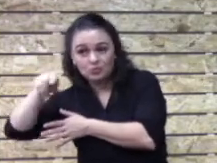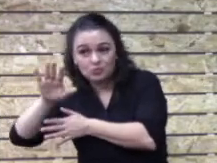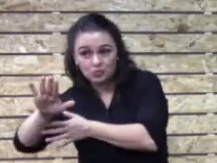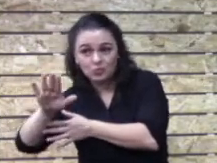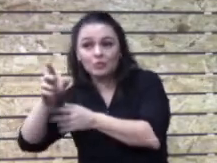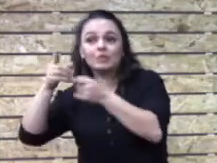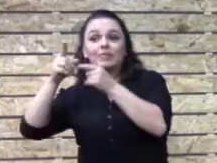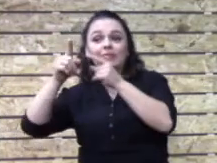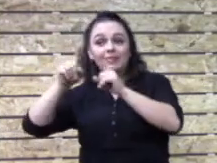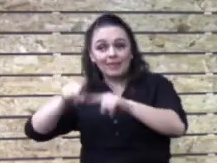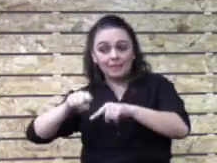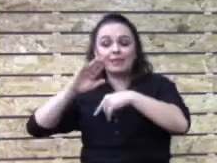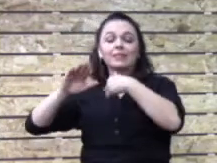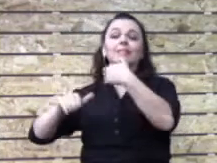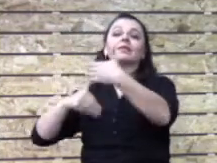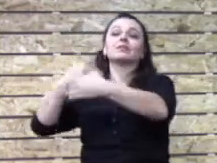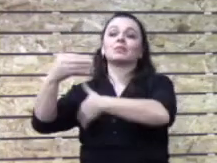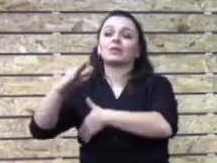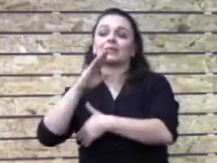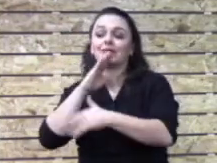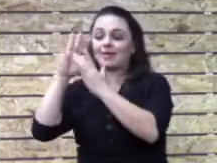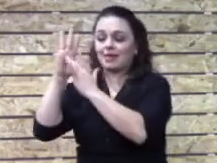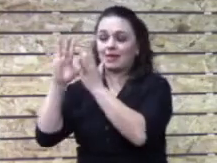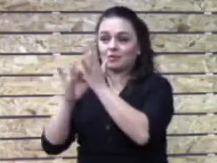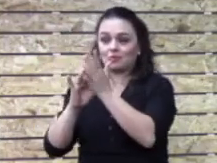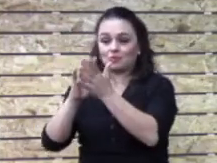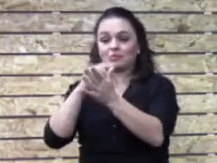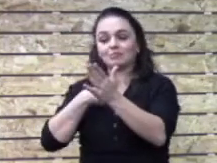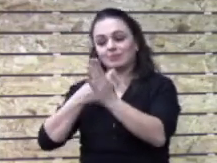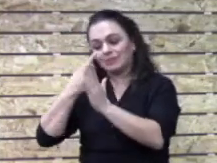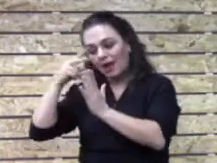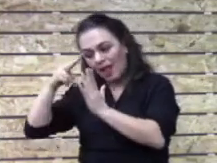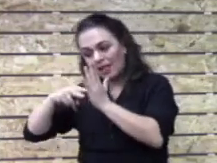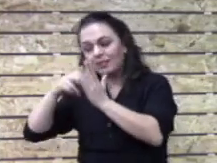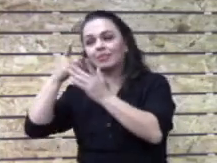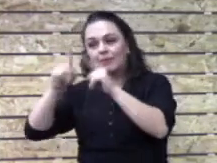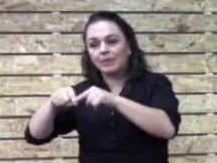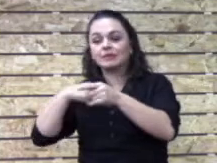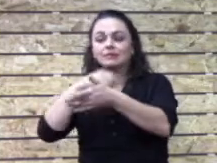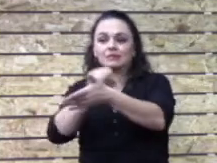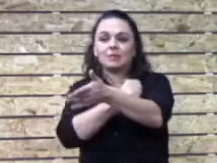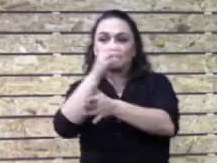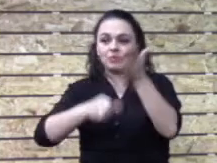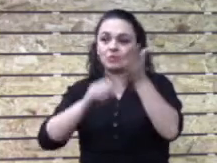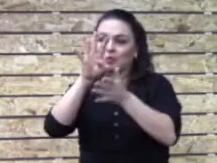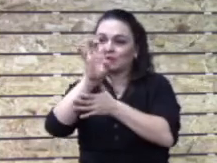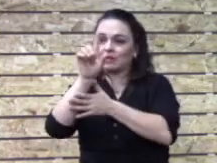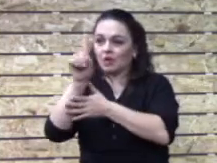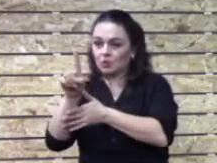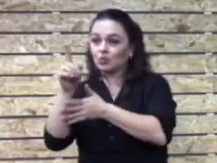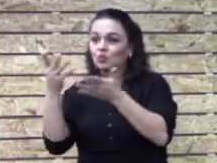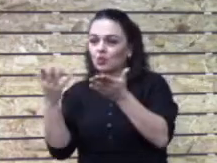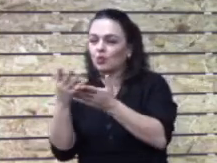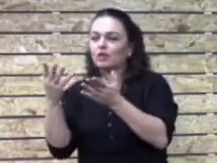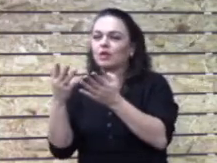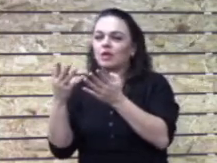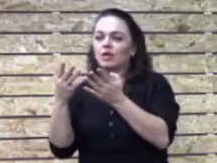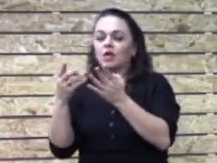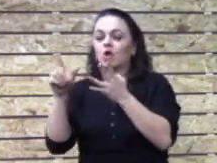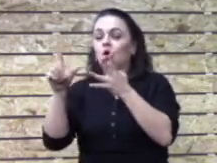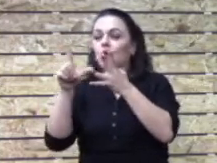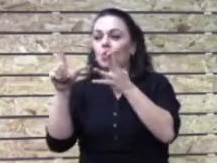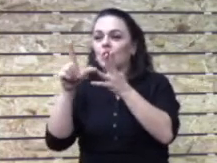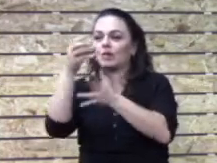91. Pero Jesús también citó el Salmo 91. En el capítulo 10, verso 29 del Evangelio de